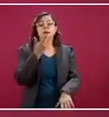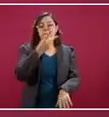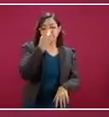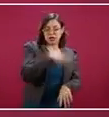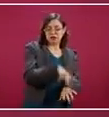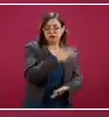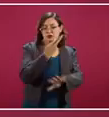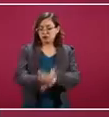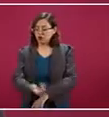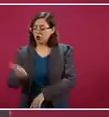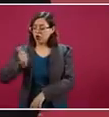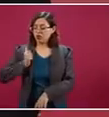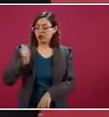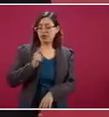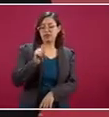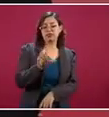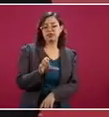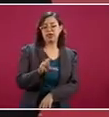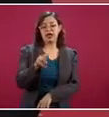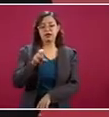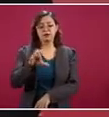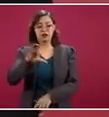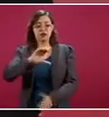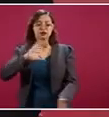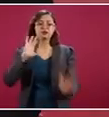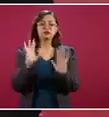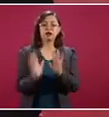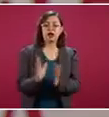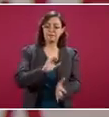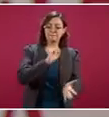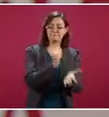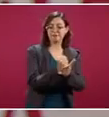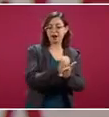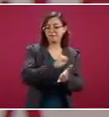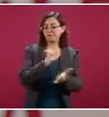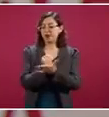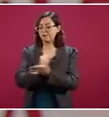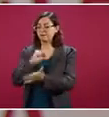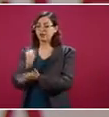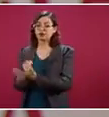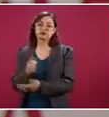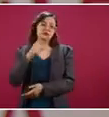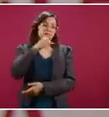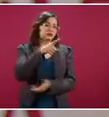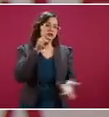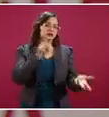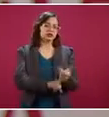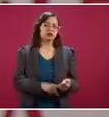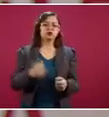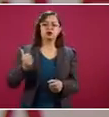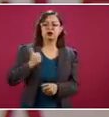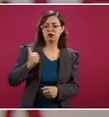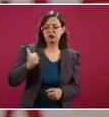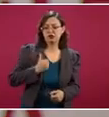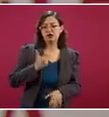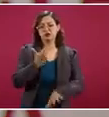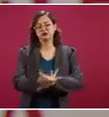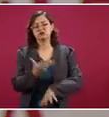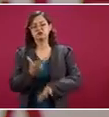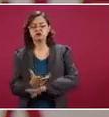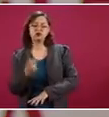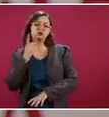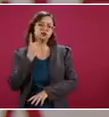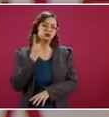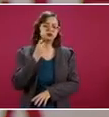Canadá fuese ratificado o pudiese ser ratificado por las instancias parlamentarias tanto en Canadá como en los Estados